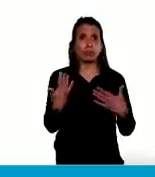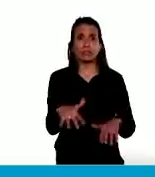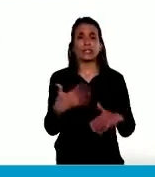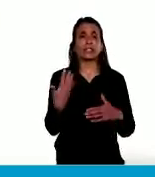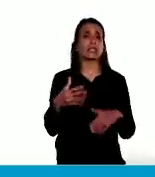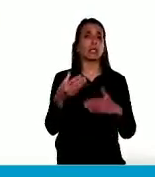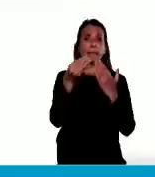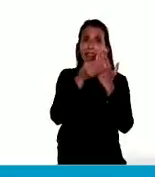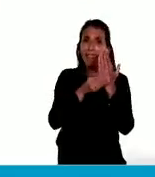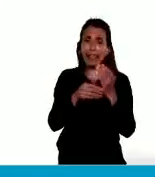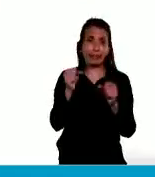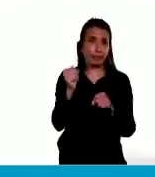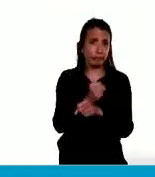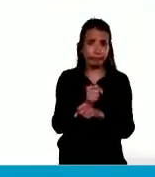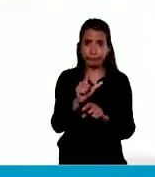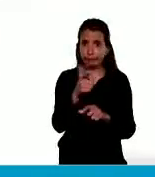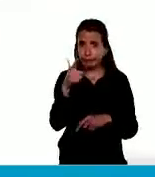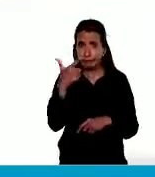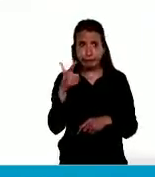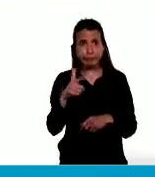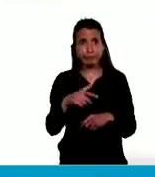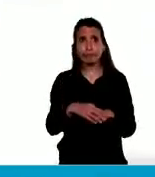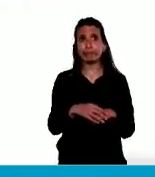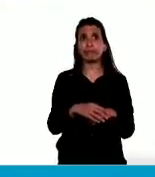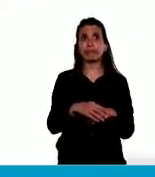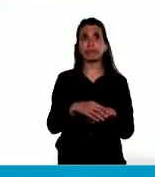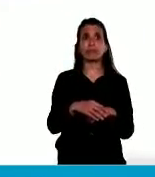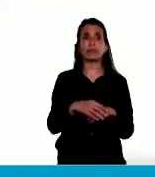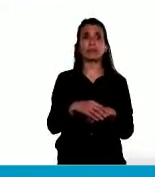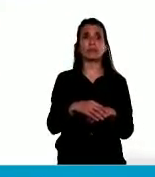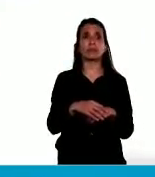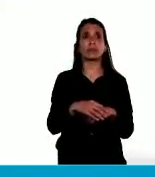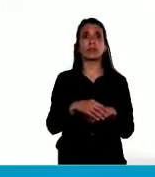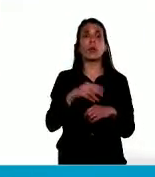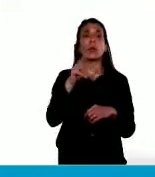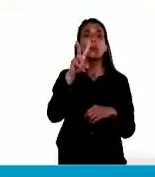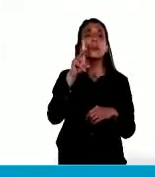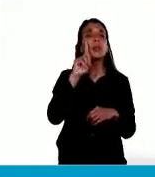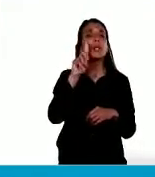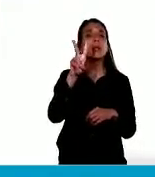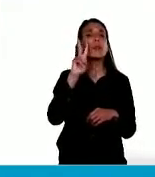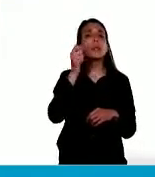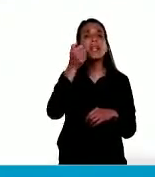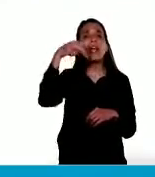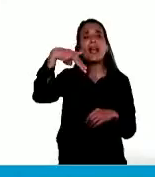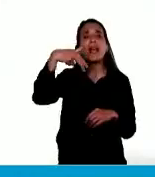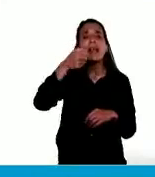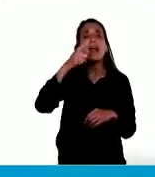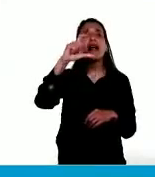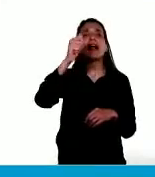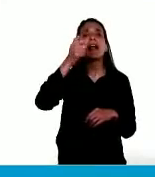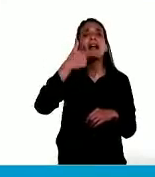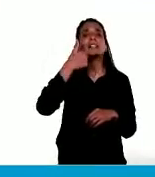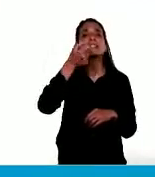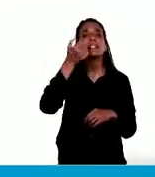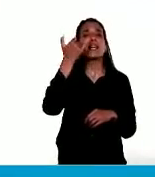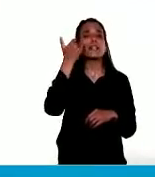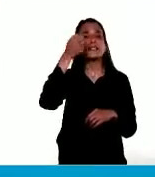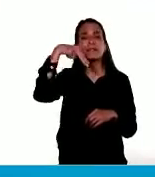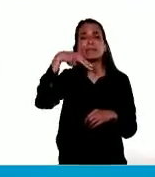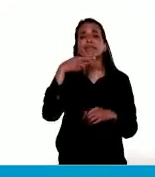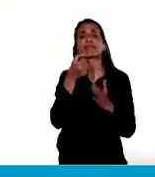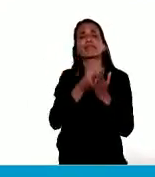expediente, dado que Diana Sacayán era una militante travesti de los